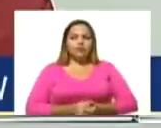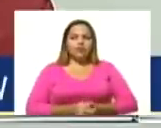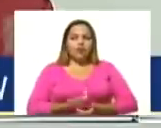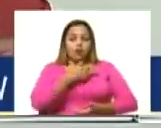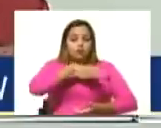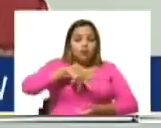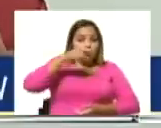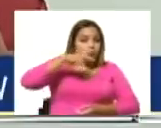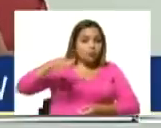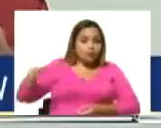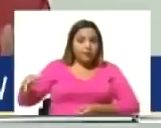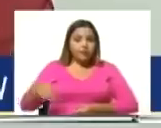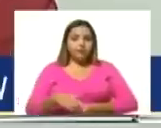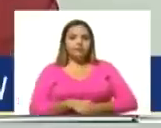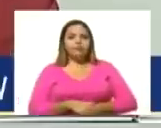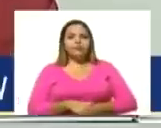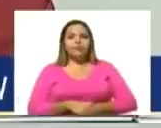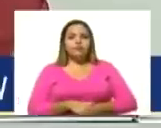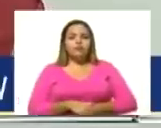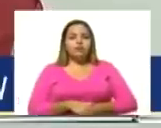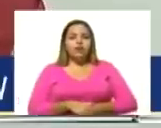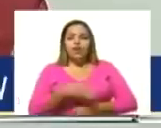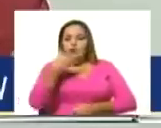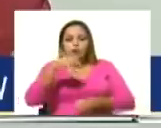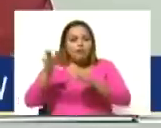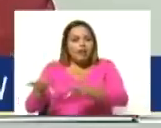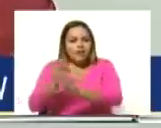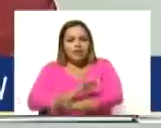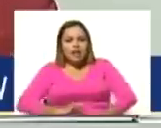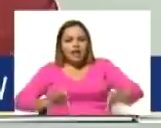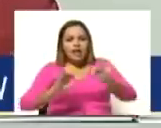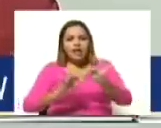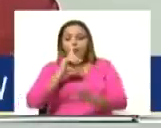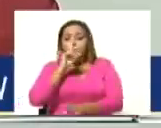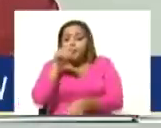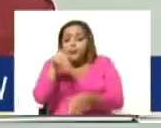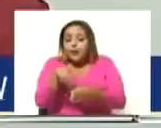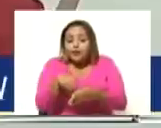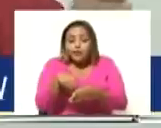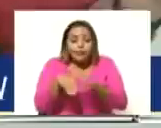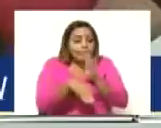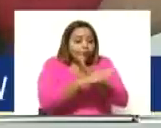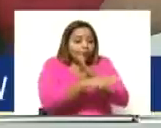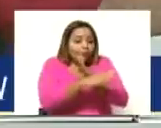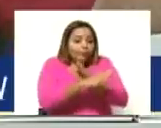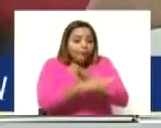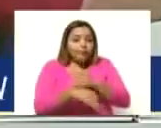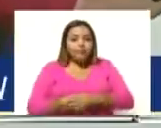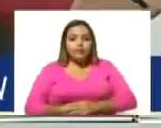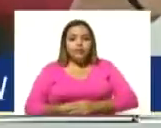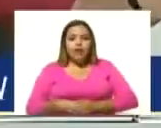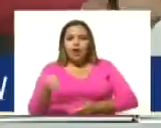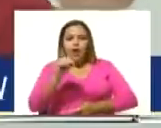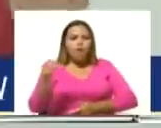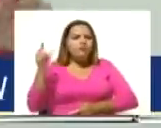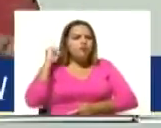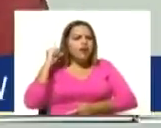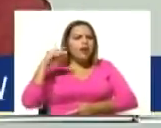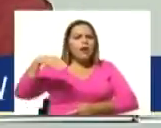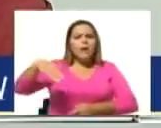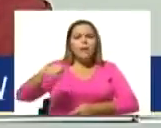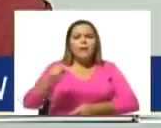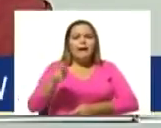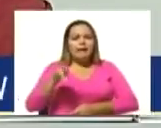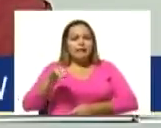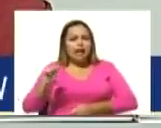pueblo. Y no dejamos por fuera a nadie. Y se tuvo que ir con el rabo entre las piernas. O como fue la señora Machado allá al